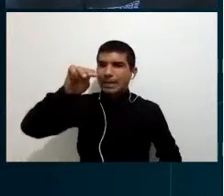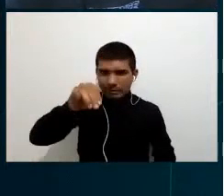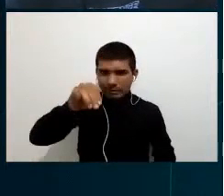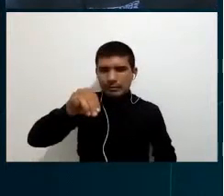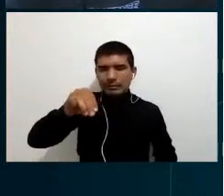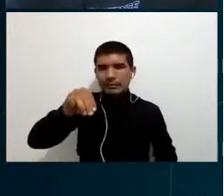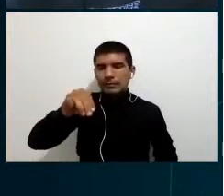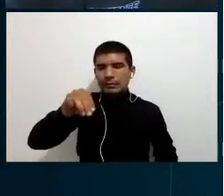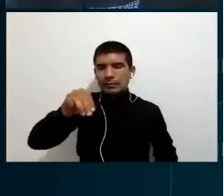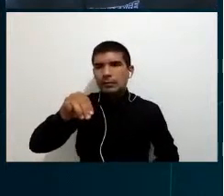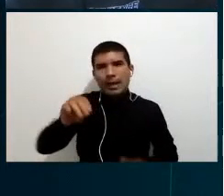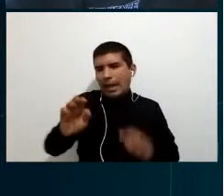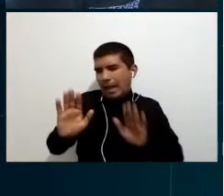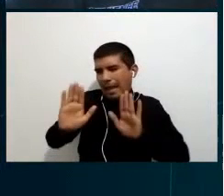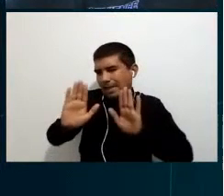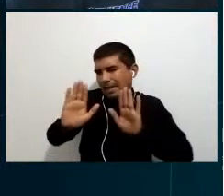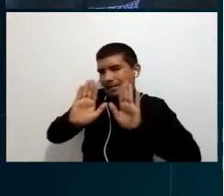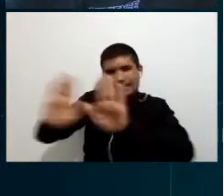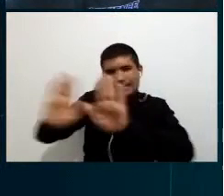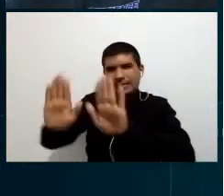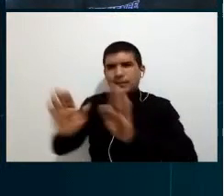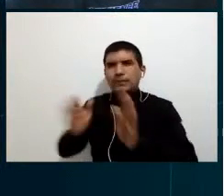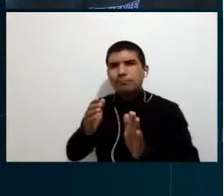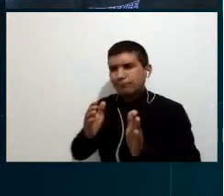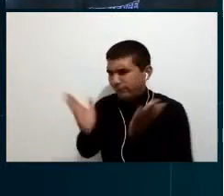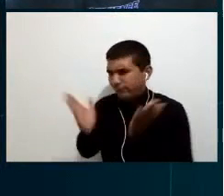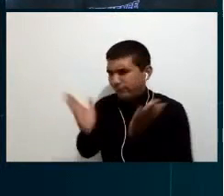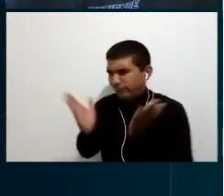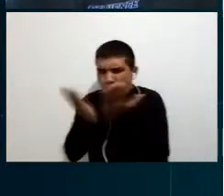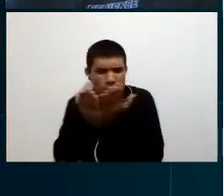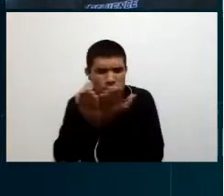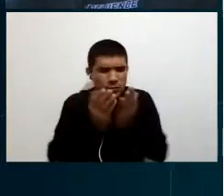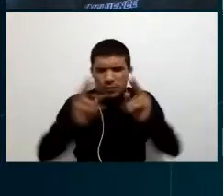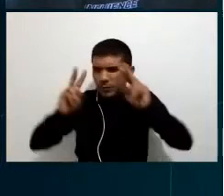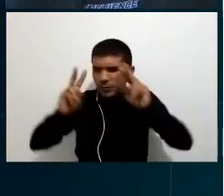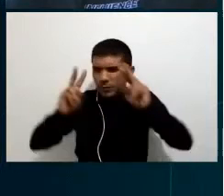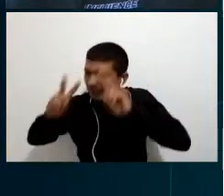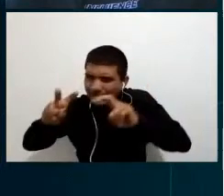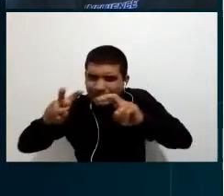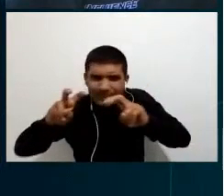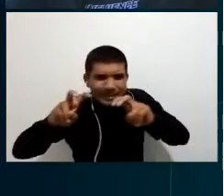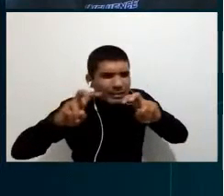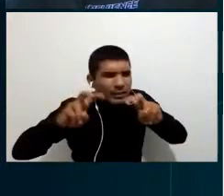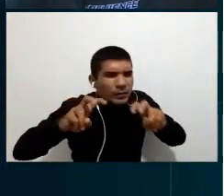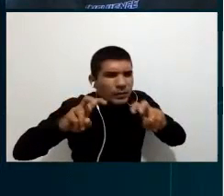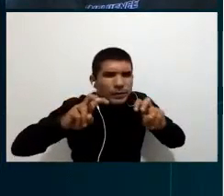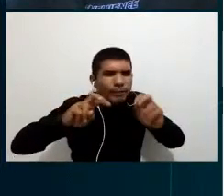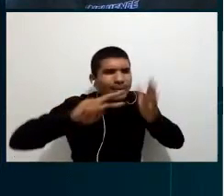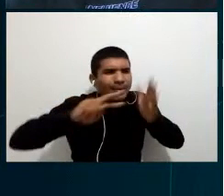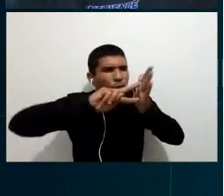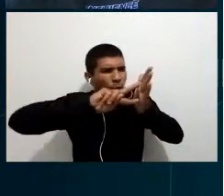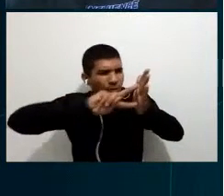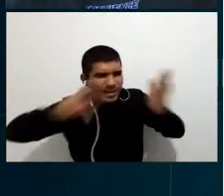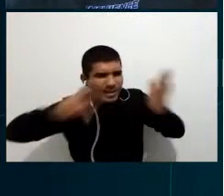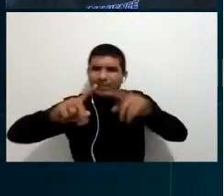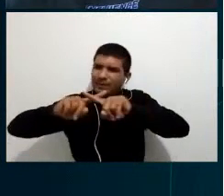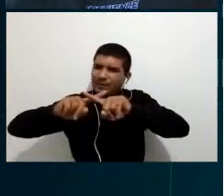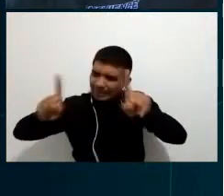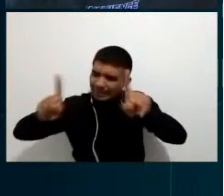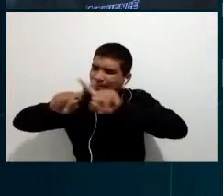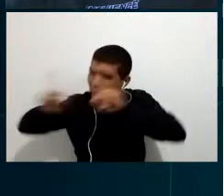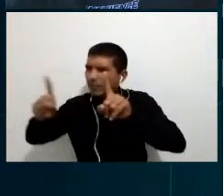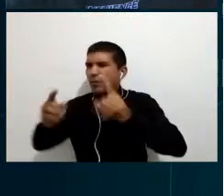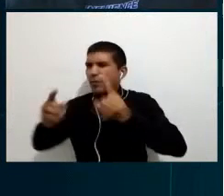migrar paulatinamente a no tener este tipo de compuestos, debido a que pues, actualmente también